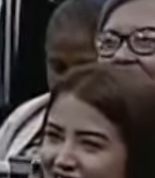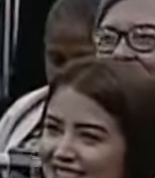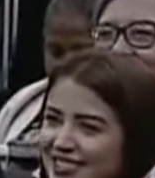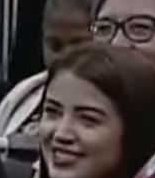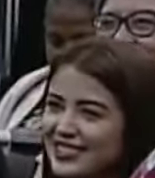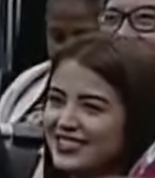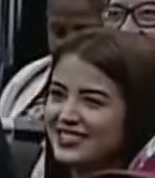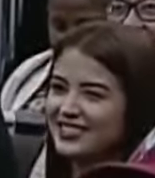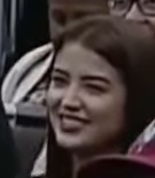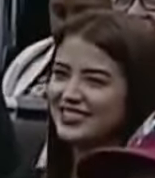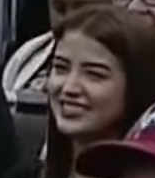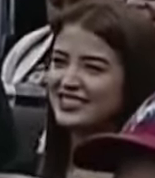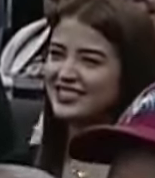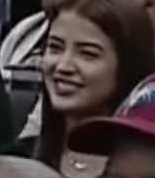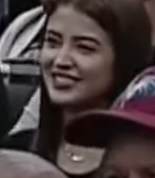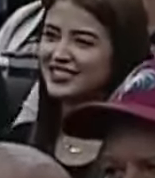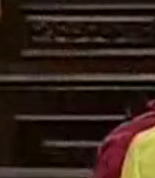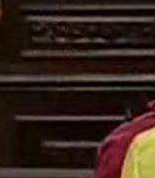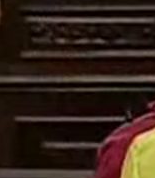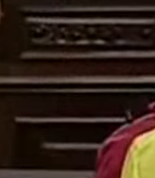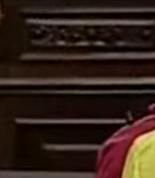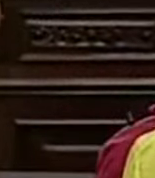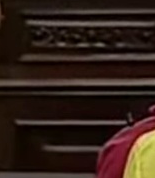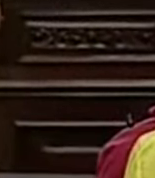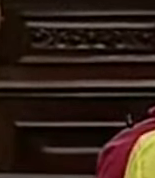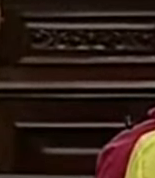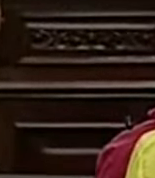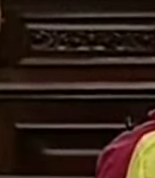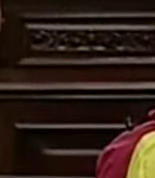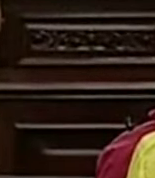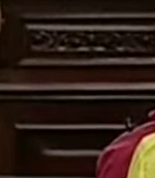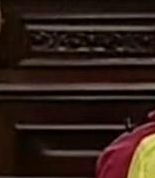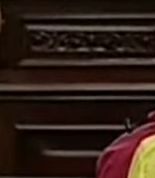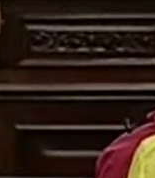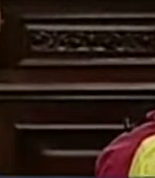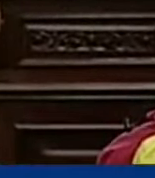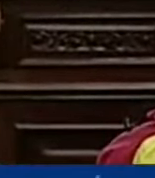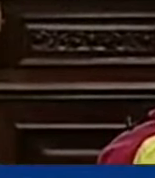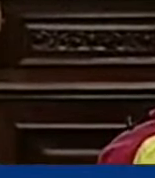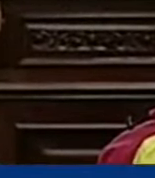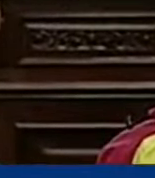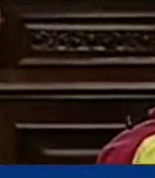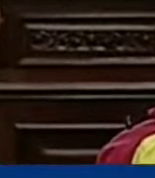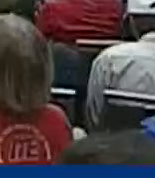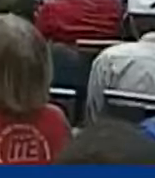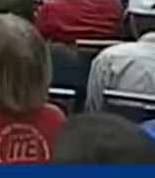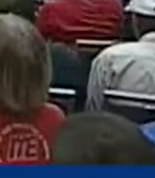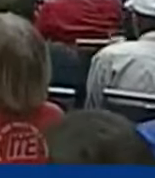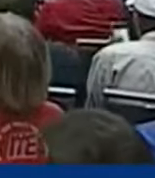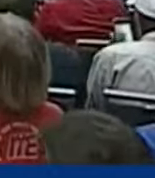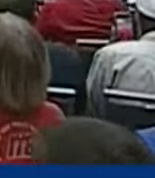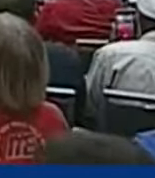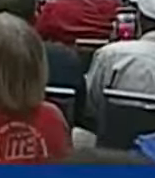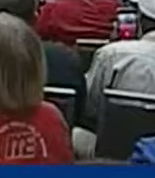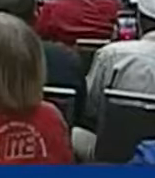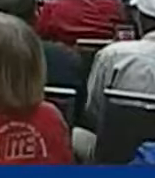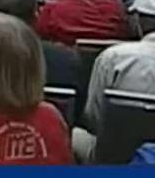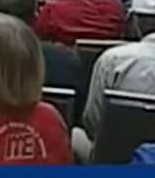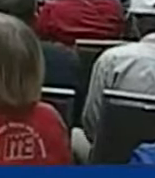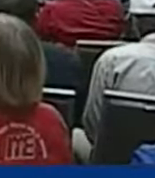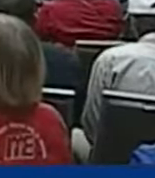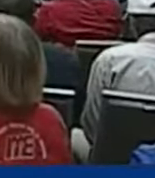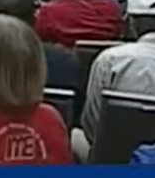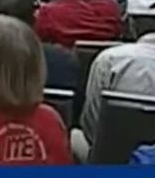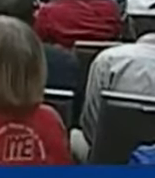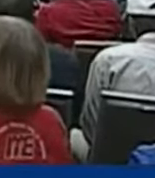Un gran Congreso Nacional para definir el plan concreto de las 7 transformaciones, así como también